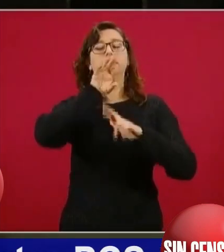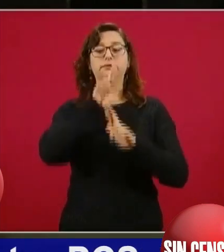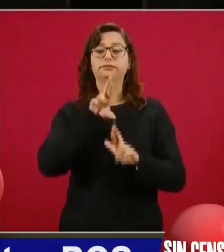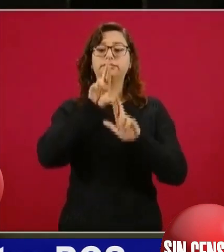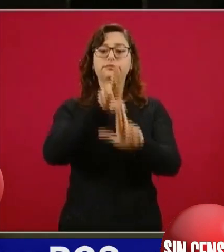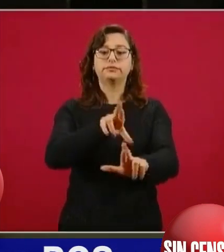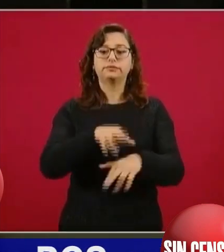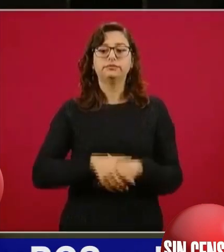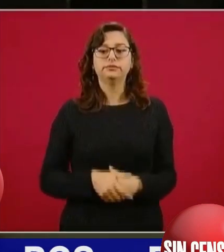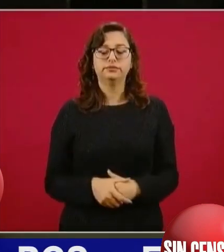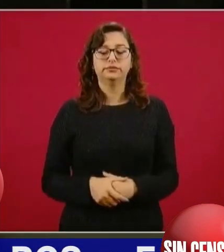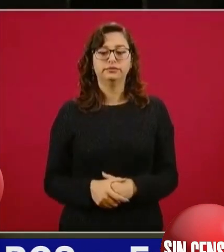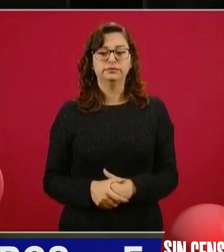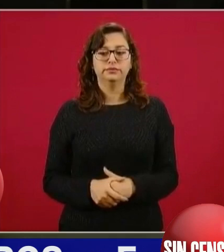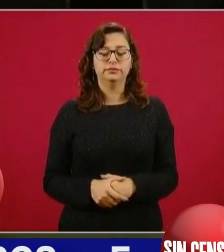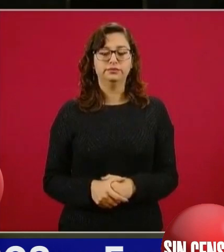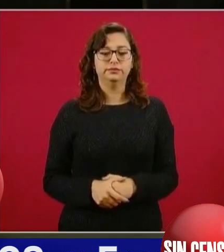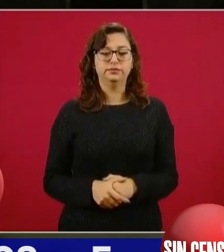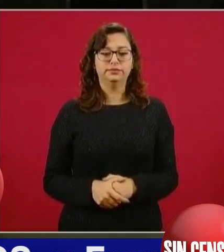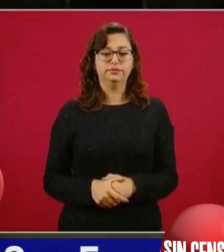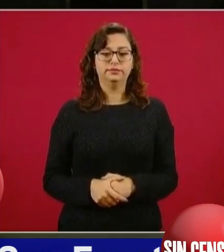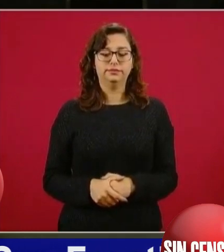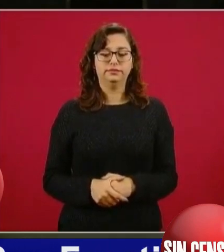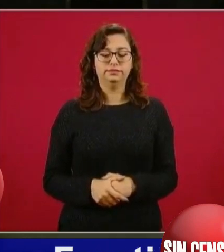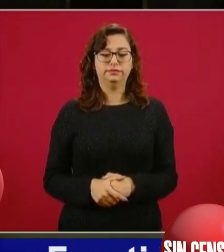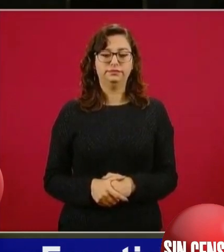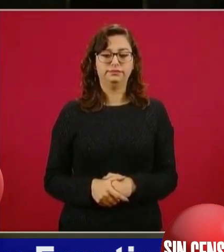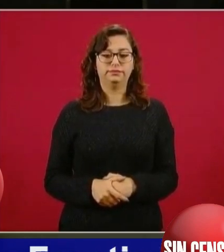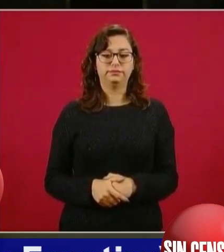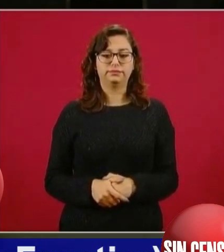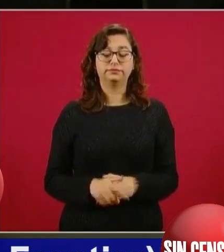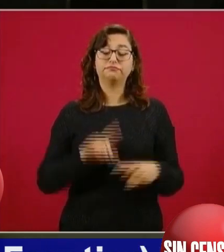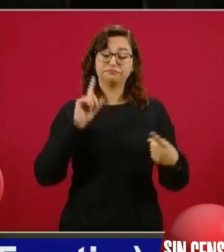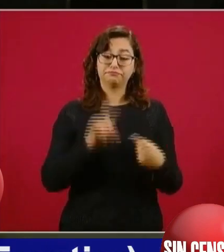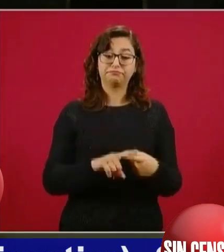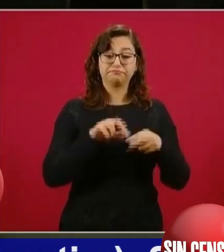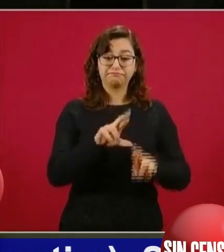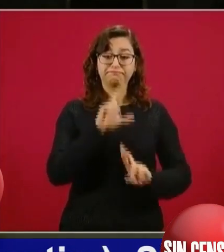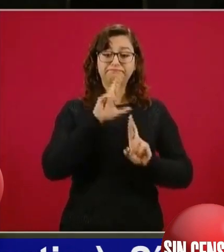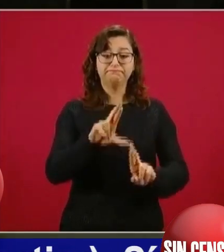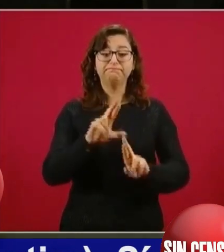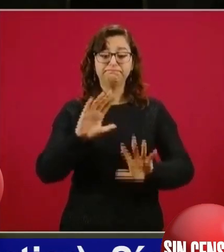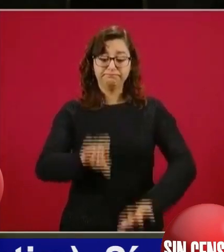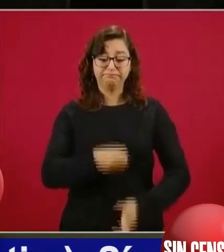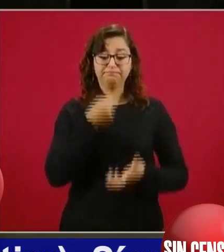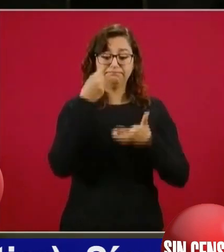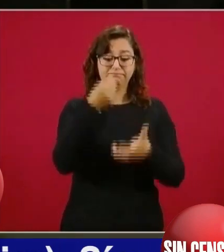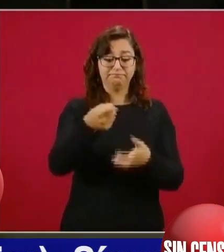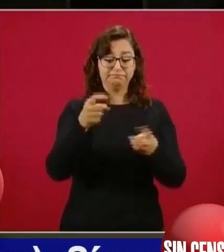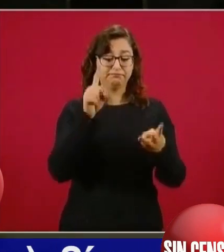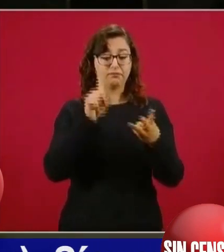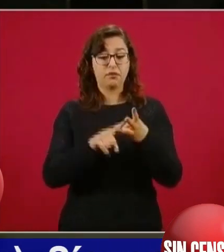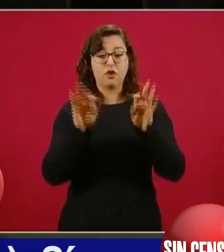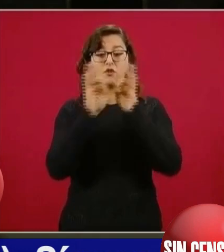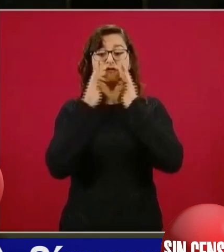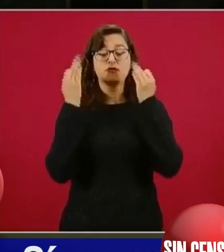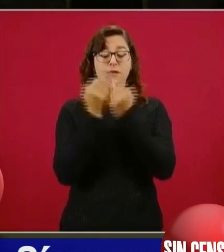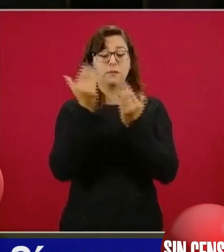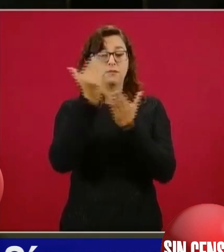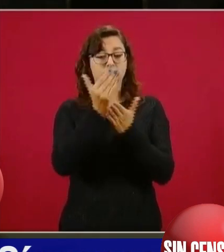los resultados, el presupuesto y los mecanismos de operación de la